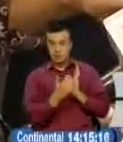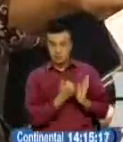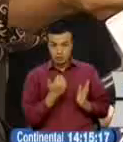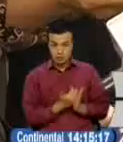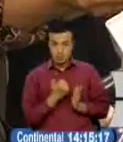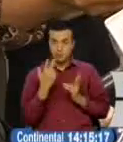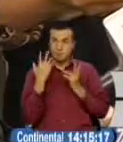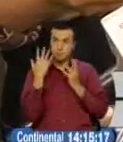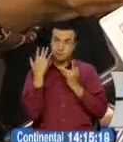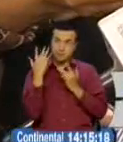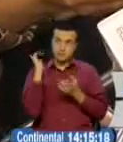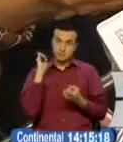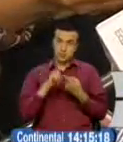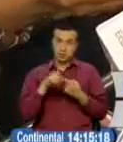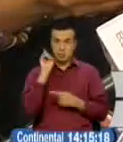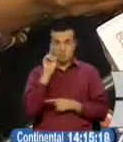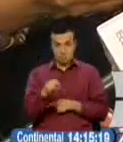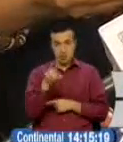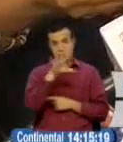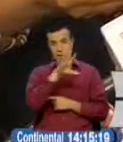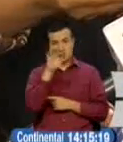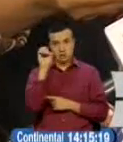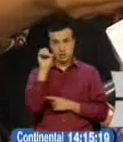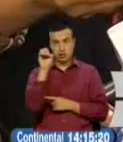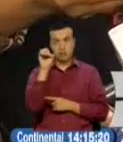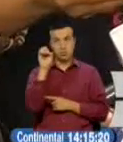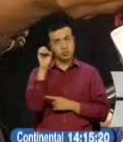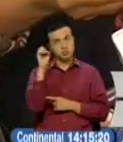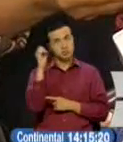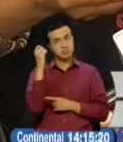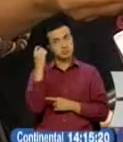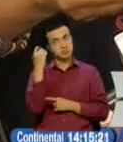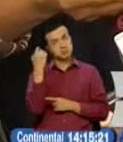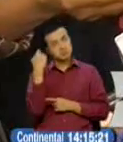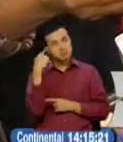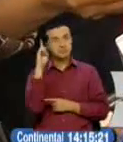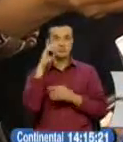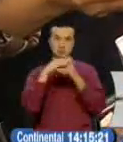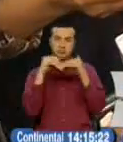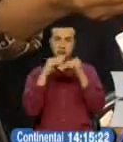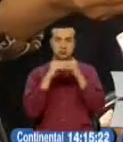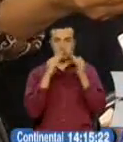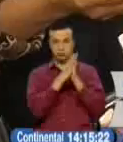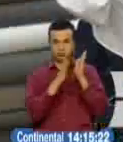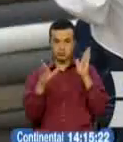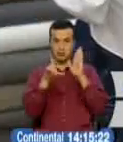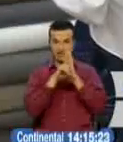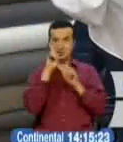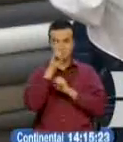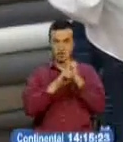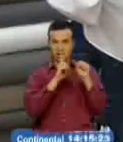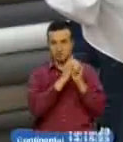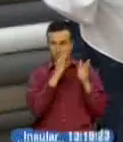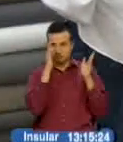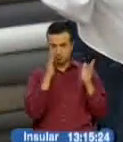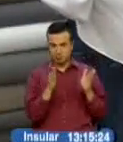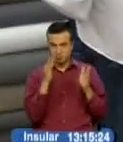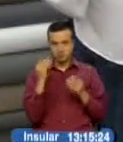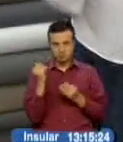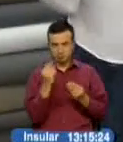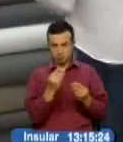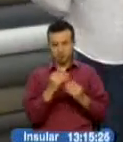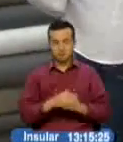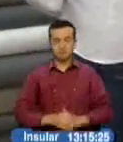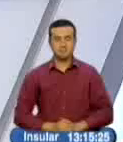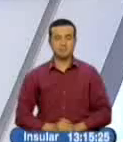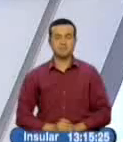esperamos cerrar con unos 1.550 millones de dólares en estos 12 meses de vigencia de la Ley de Solidaridad. En Guayaquil, Guadalupe Ayoví,